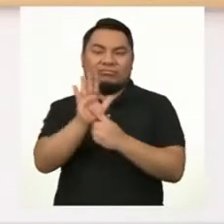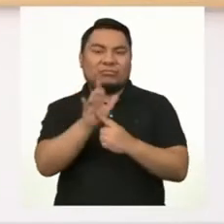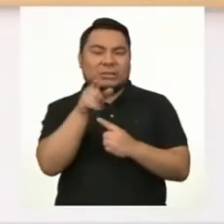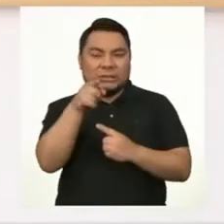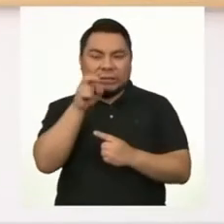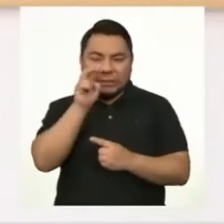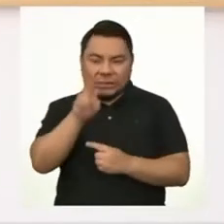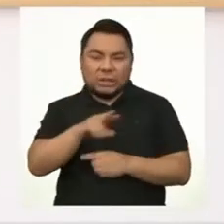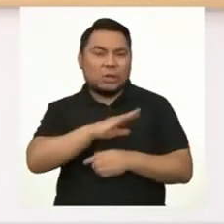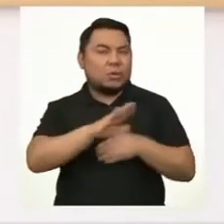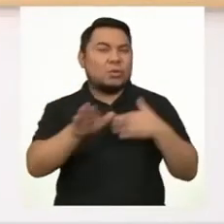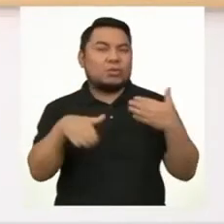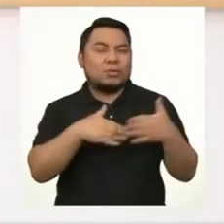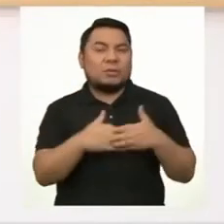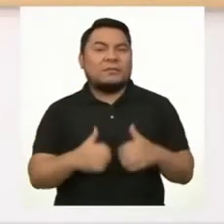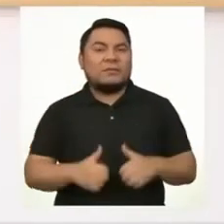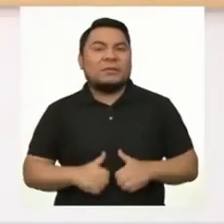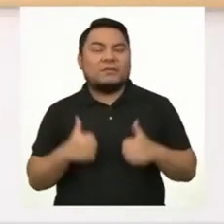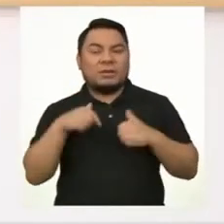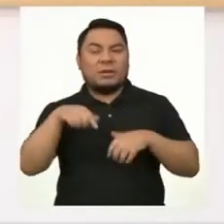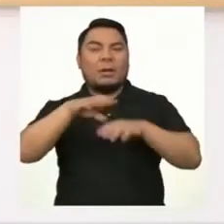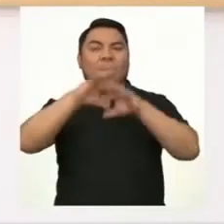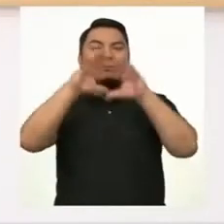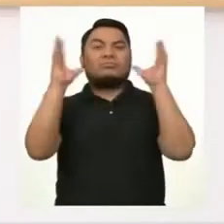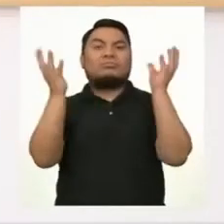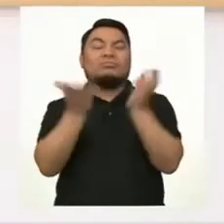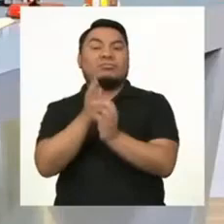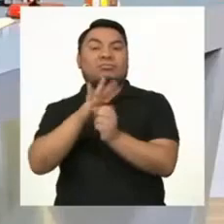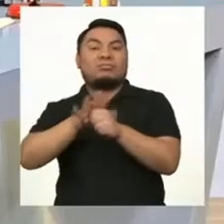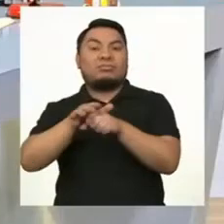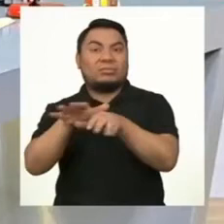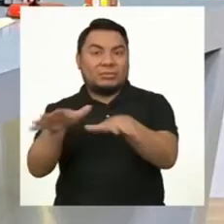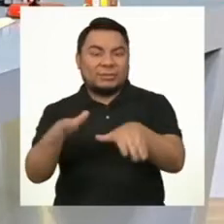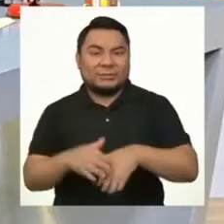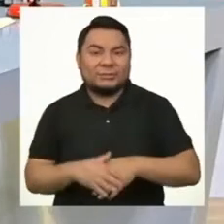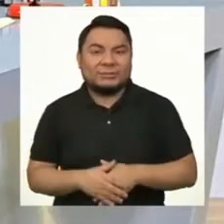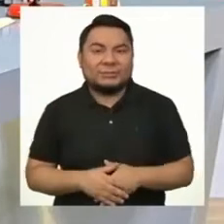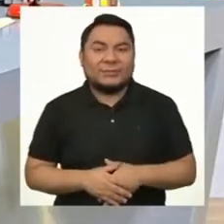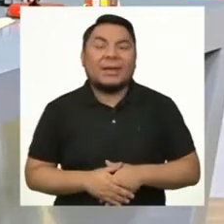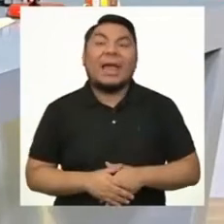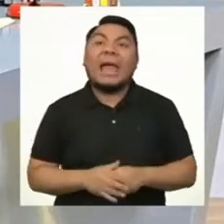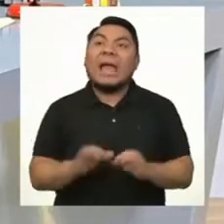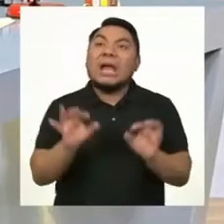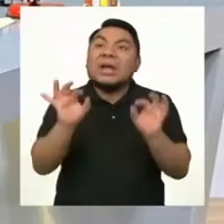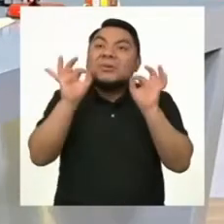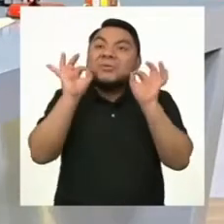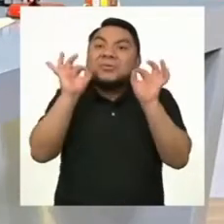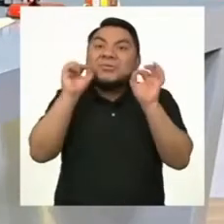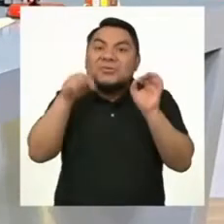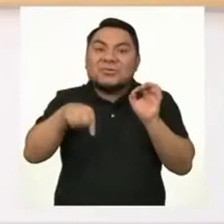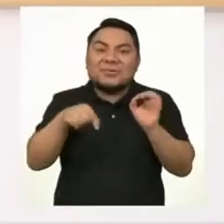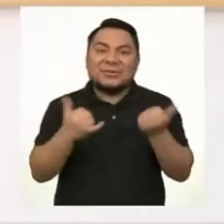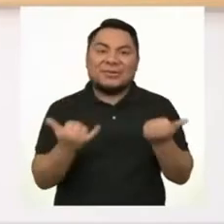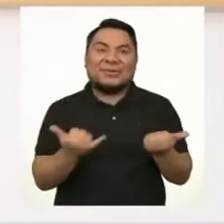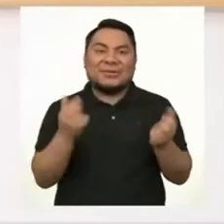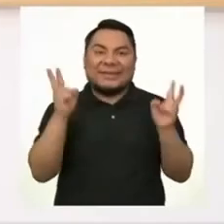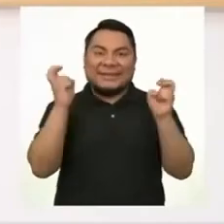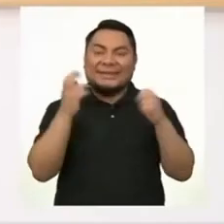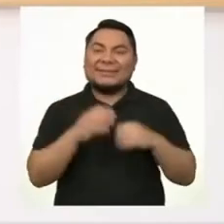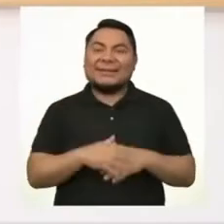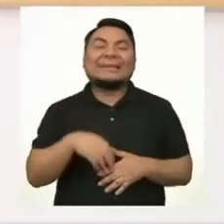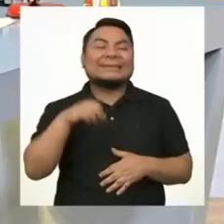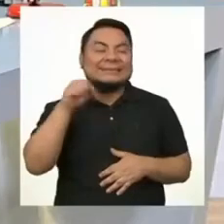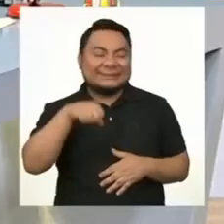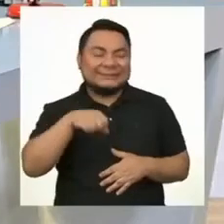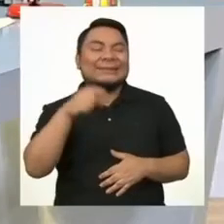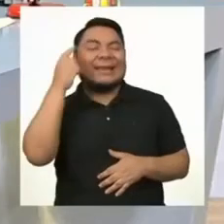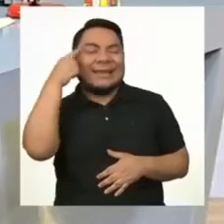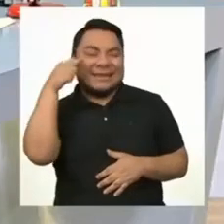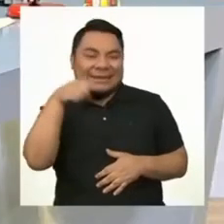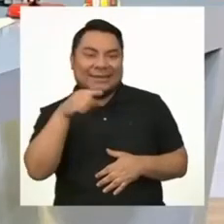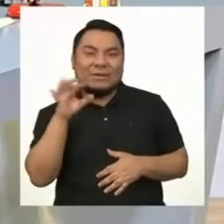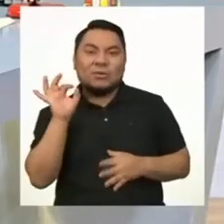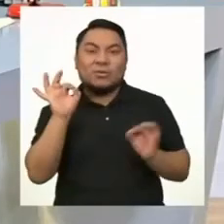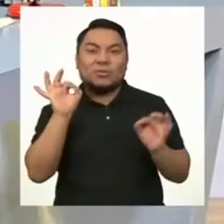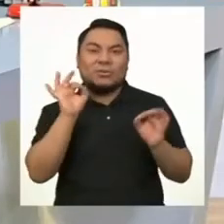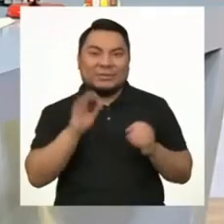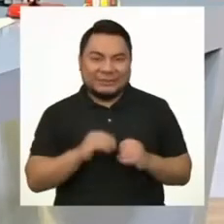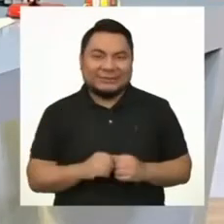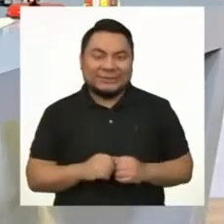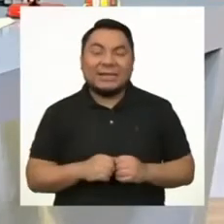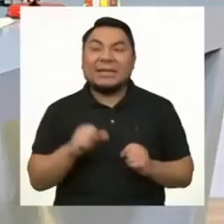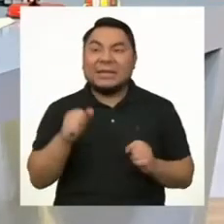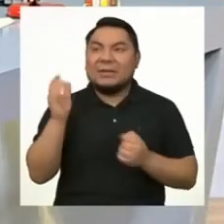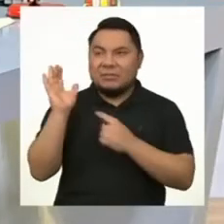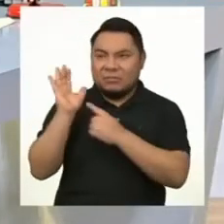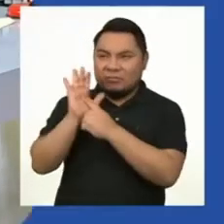lo que está viviendo el mundo en tiempos del COVID-19. ¡Uy, preciso para nosotros! Eso pensé. Muéstrelo,